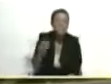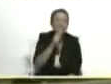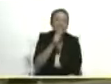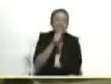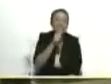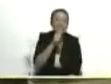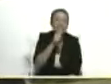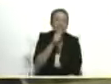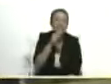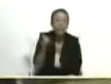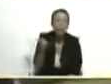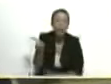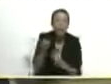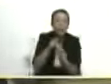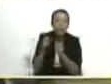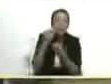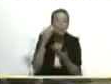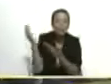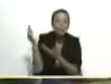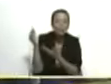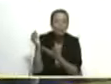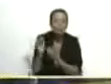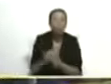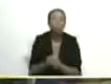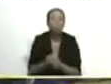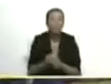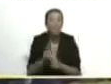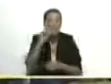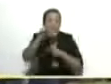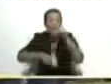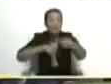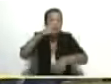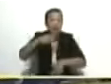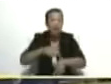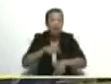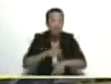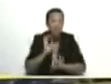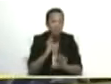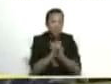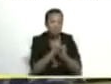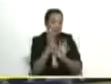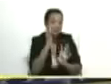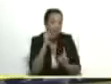Levante la mano el que no lo ha visto todavía. Tiene tiempo de verlo, el podcast.